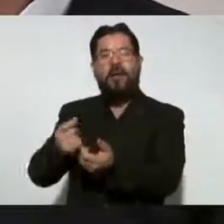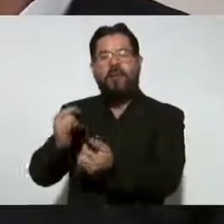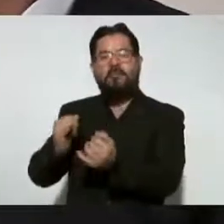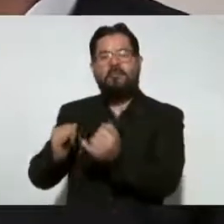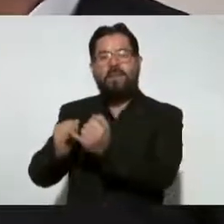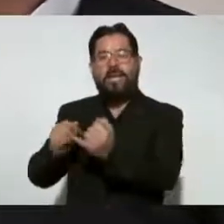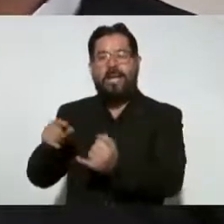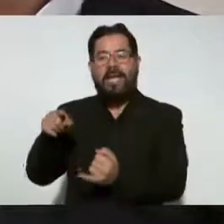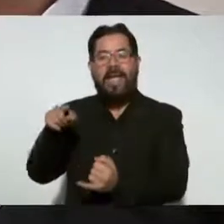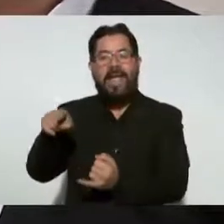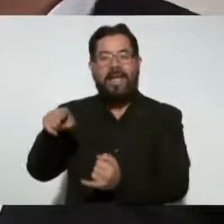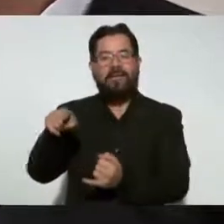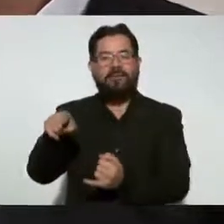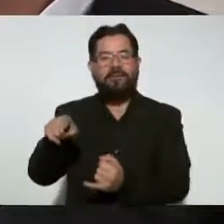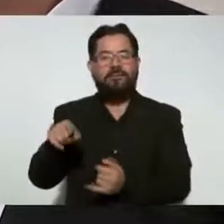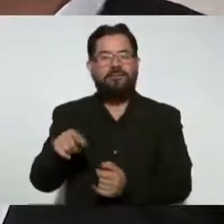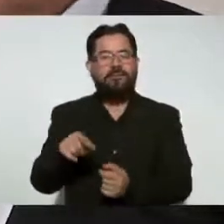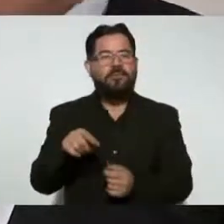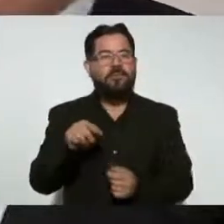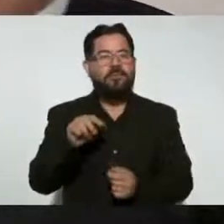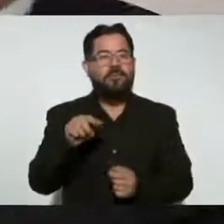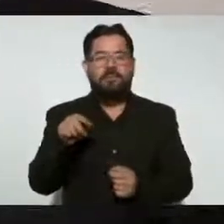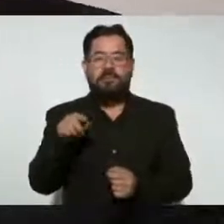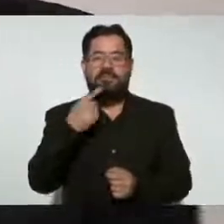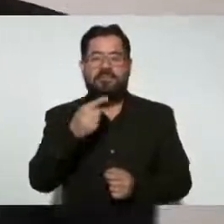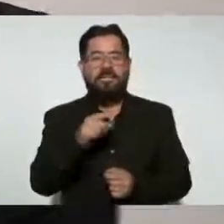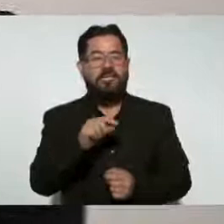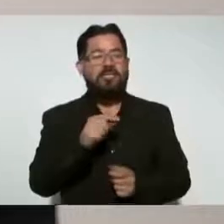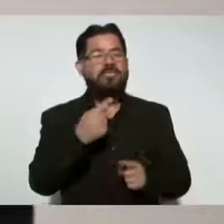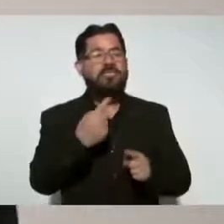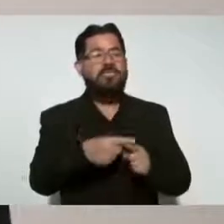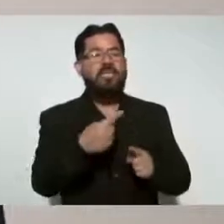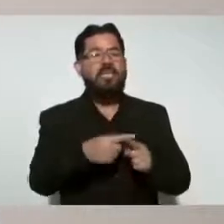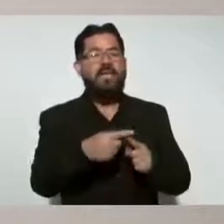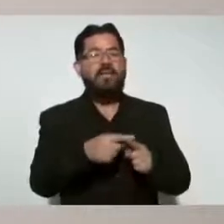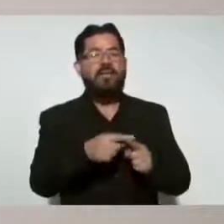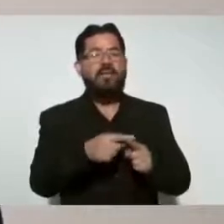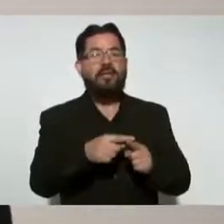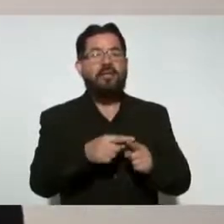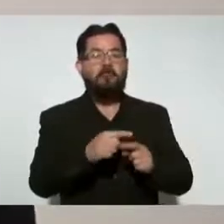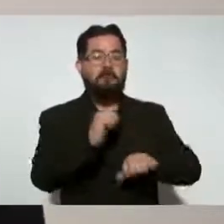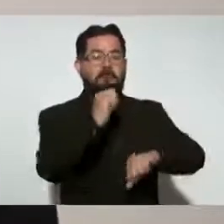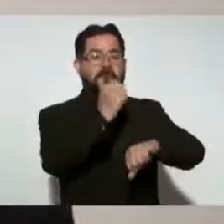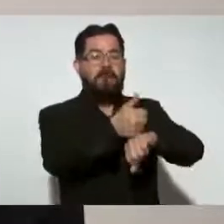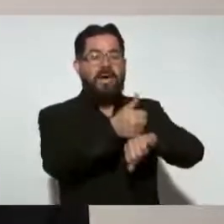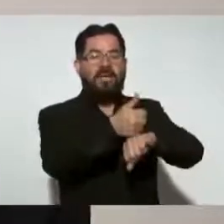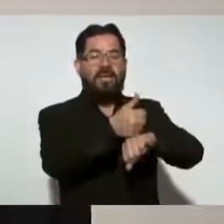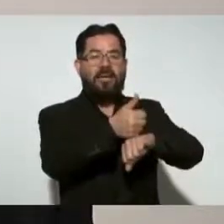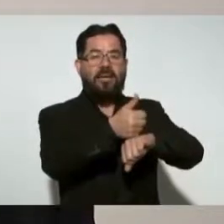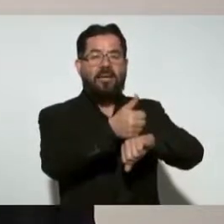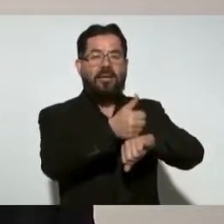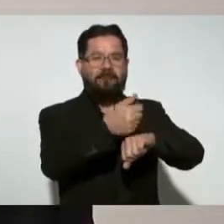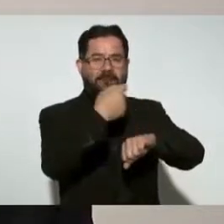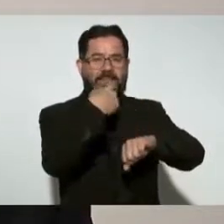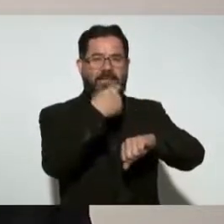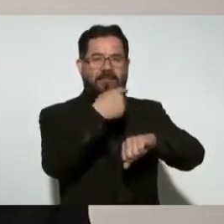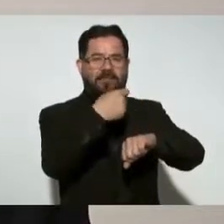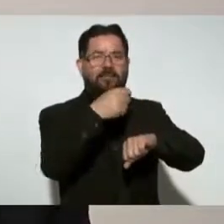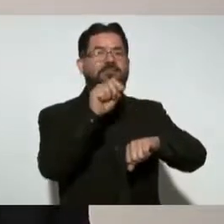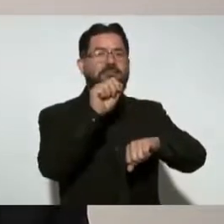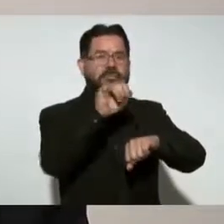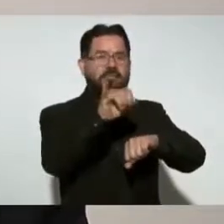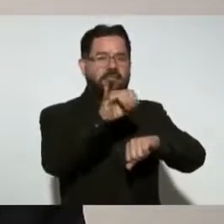farmacéutica puede vender en México y los laboratorios